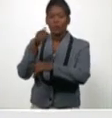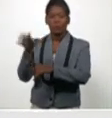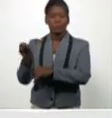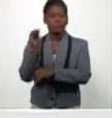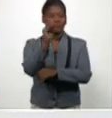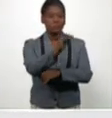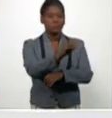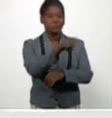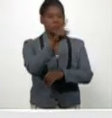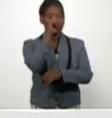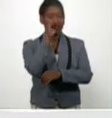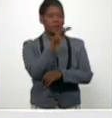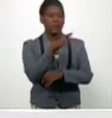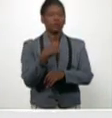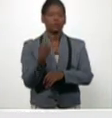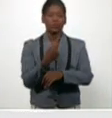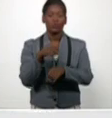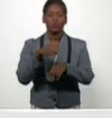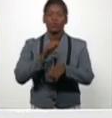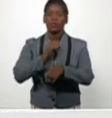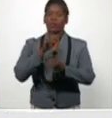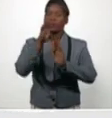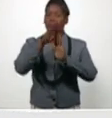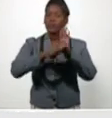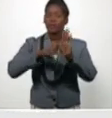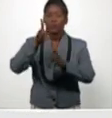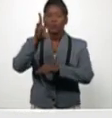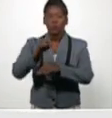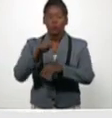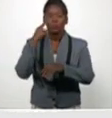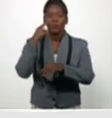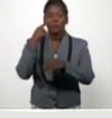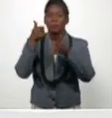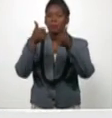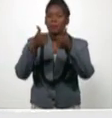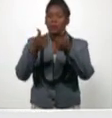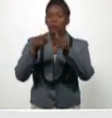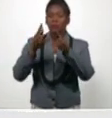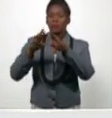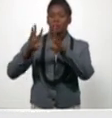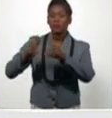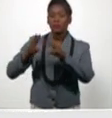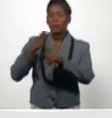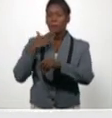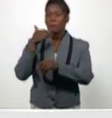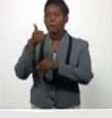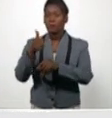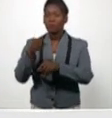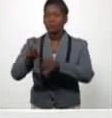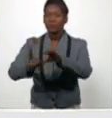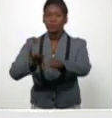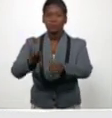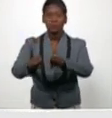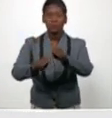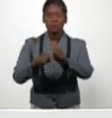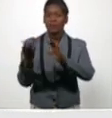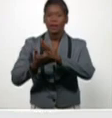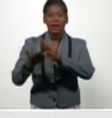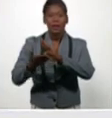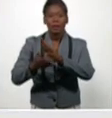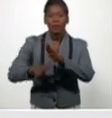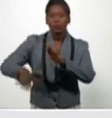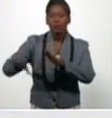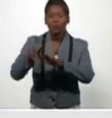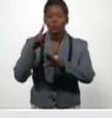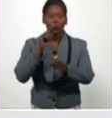que no tengo duda que nos van a dar resultados, además de con la reducción de la incidencia en el control de este número de fallecidos. Y